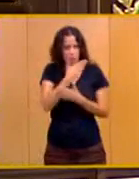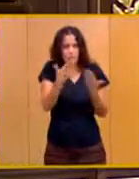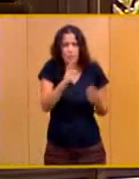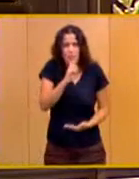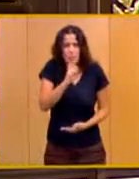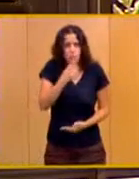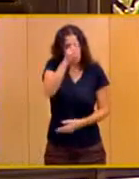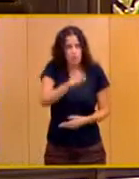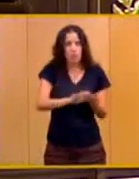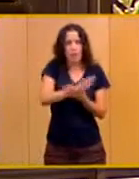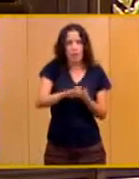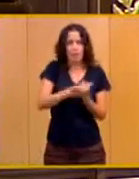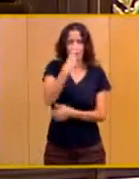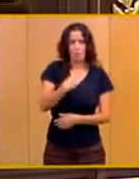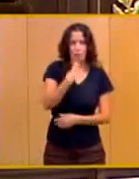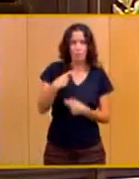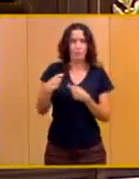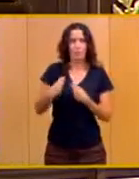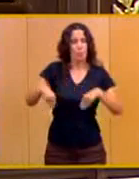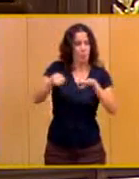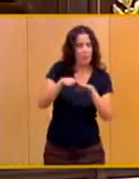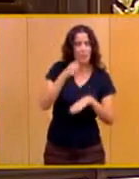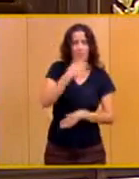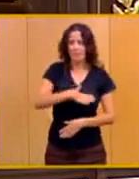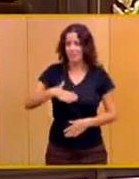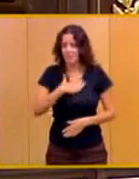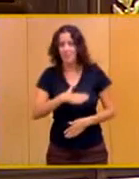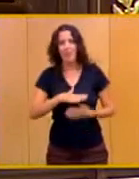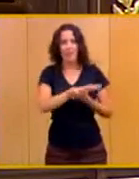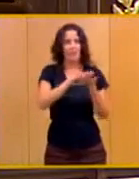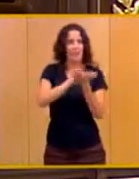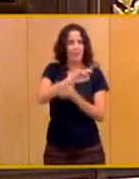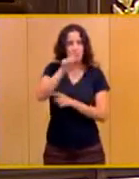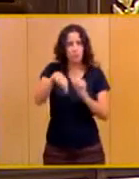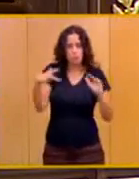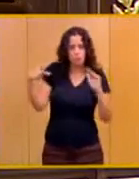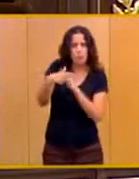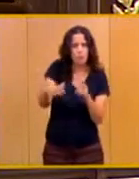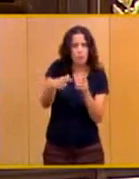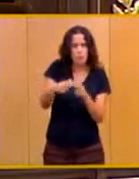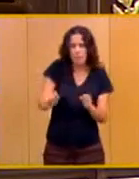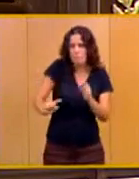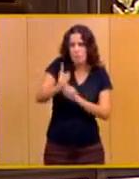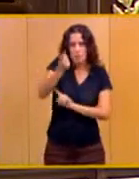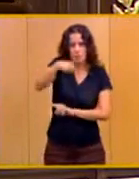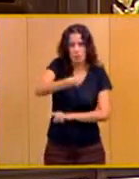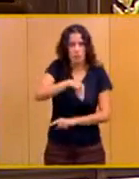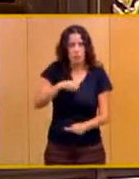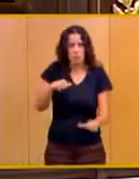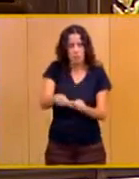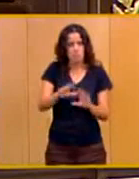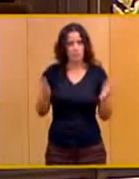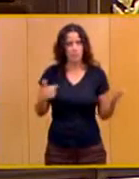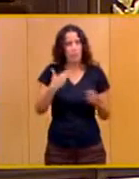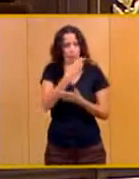compromiso con la igualdad y el bienestar y luego hizo el mayor recorte social de la historia de España? ¿Cómo se puede confiar en una persona que